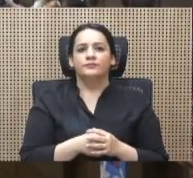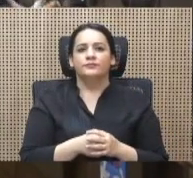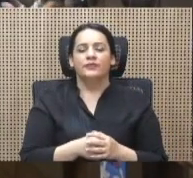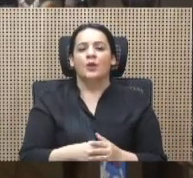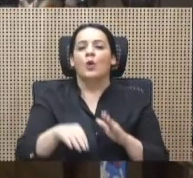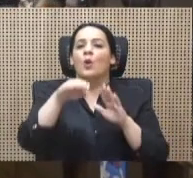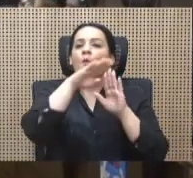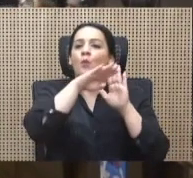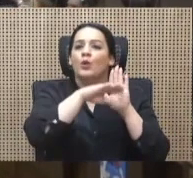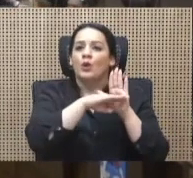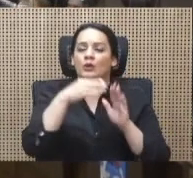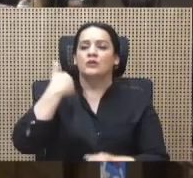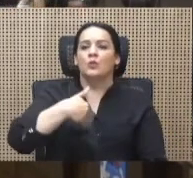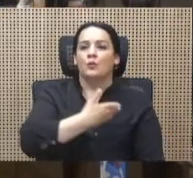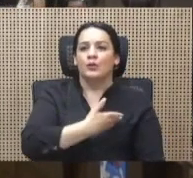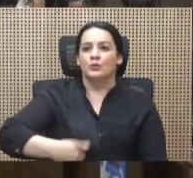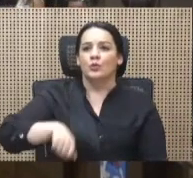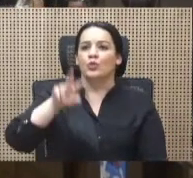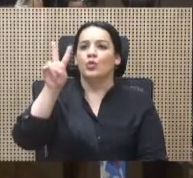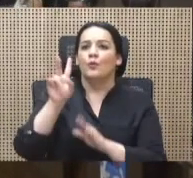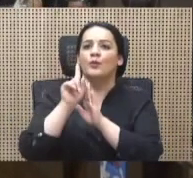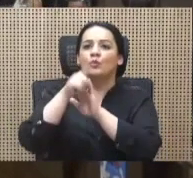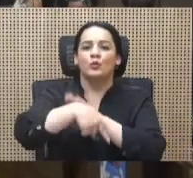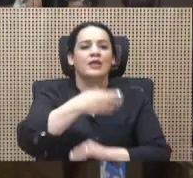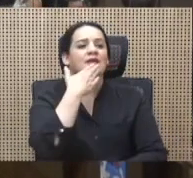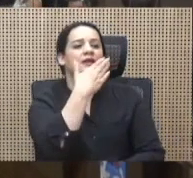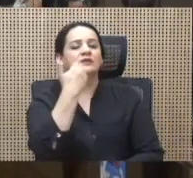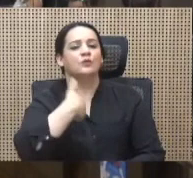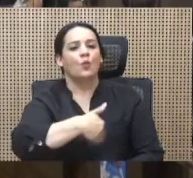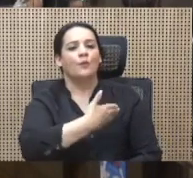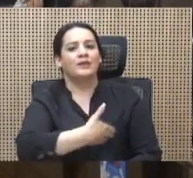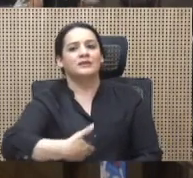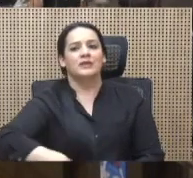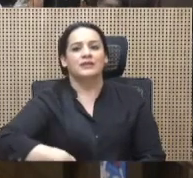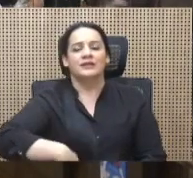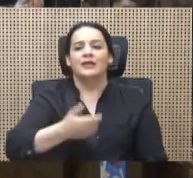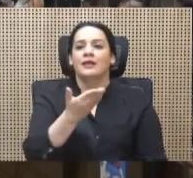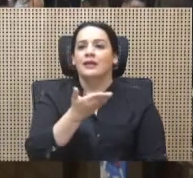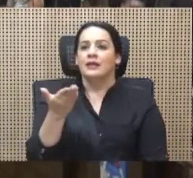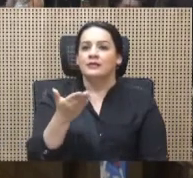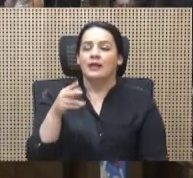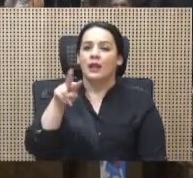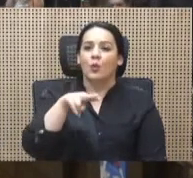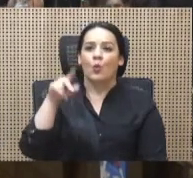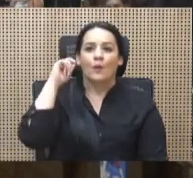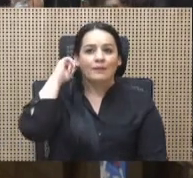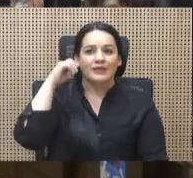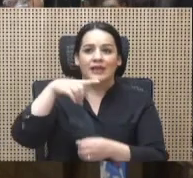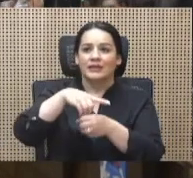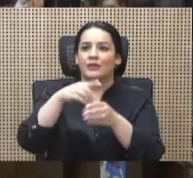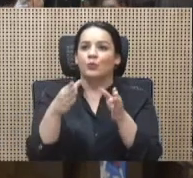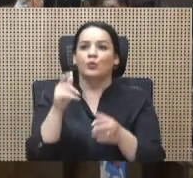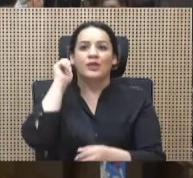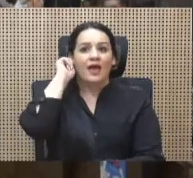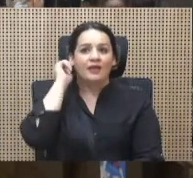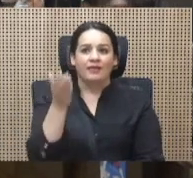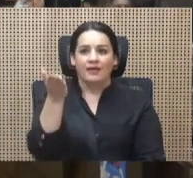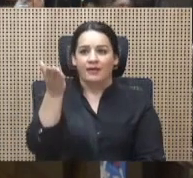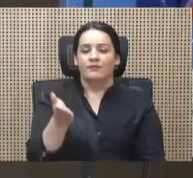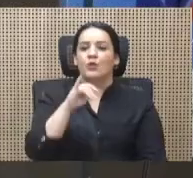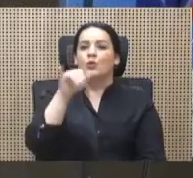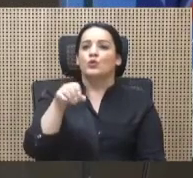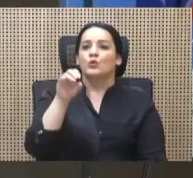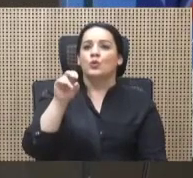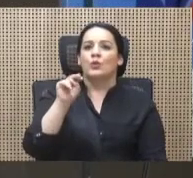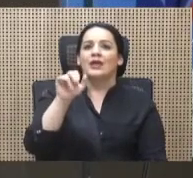Por el orden, señor presidente. Por el orden, hasta 2 minutos. Gracias, señor presidente. Es que a la compañera diputada Jonathan nunca